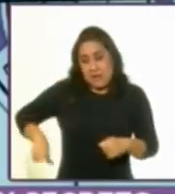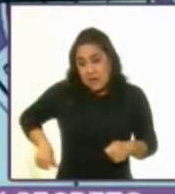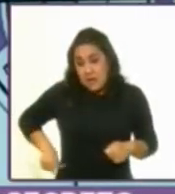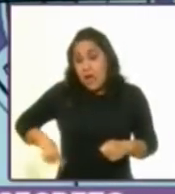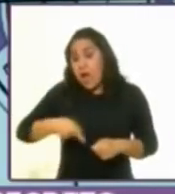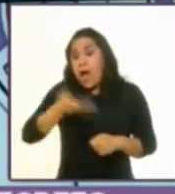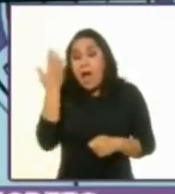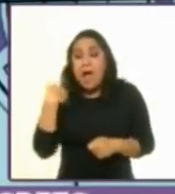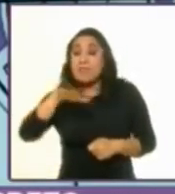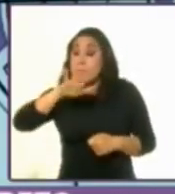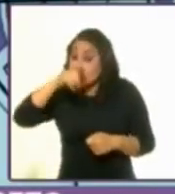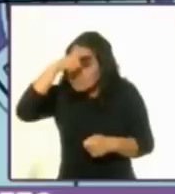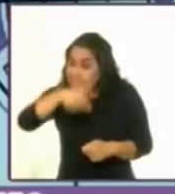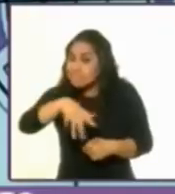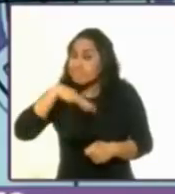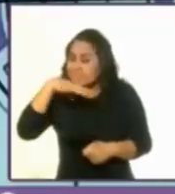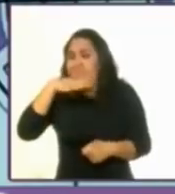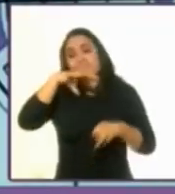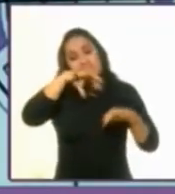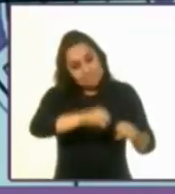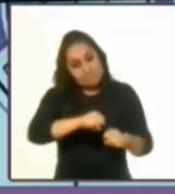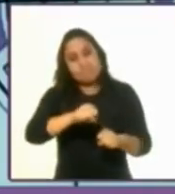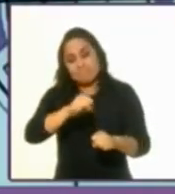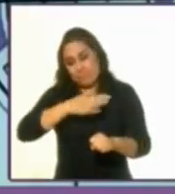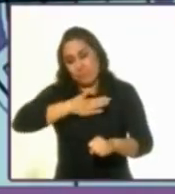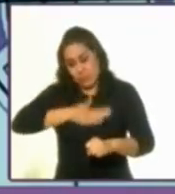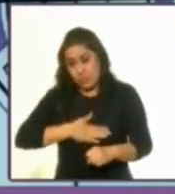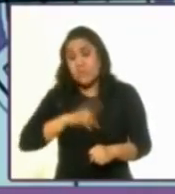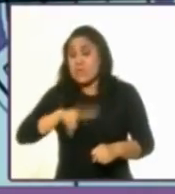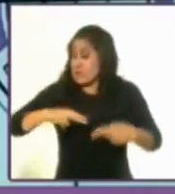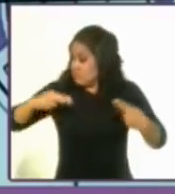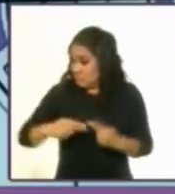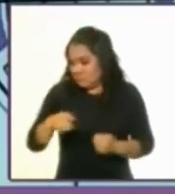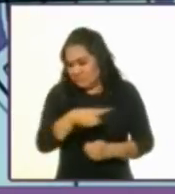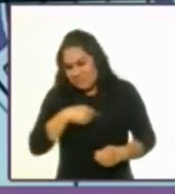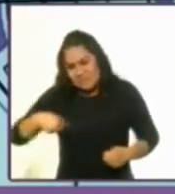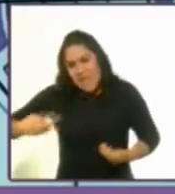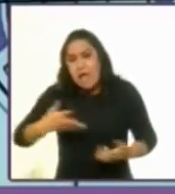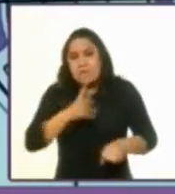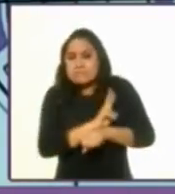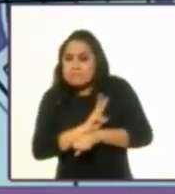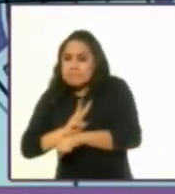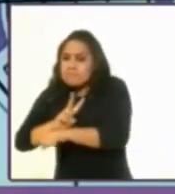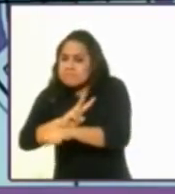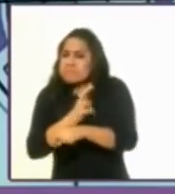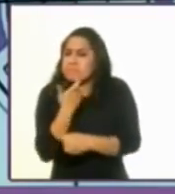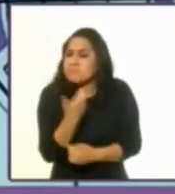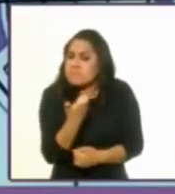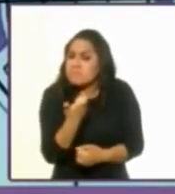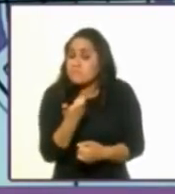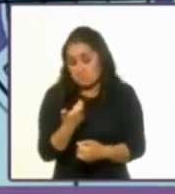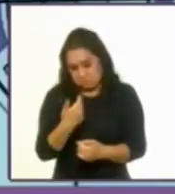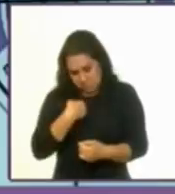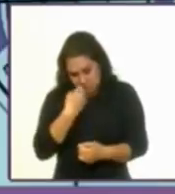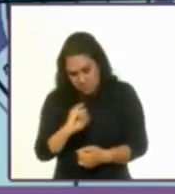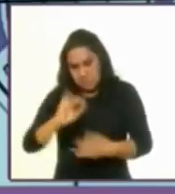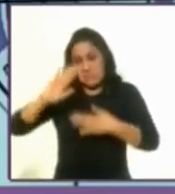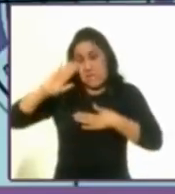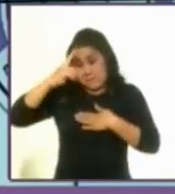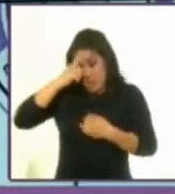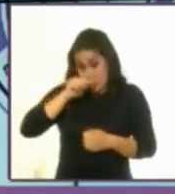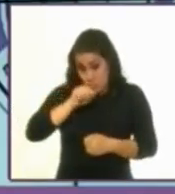actos de corrupción es necesario que nosotros vigilemos peso por peso y ese es mi compromiso para que tú